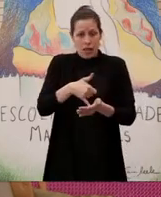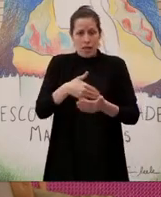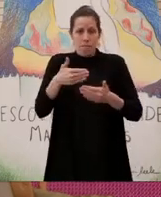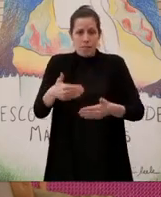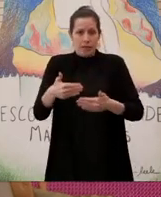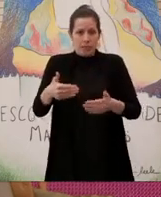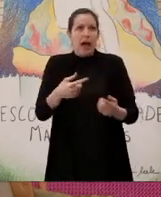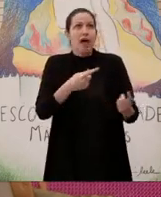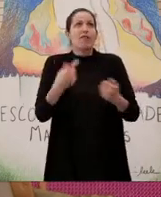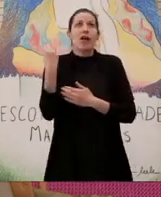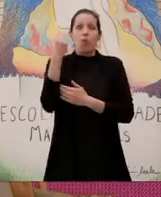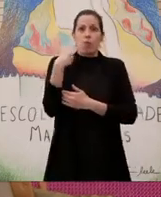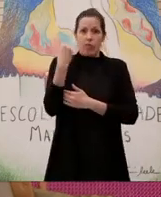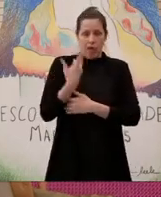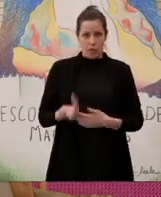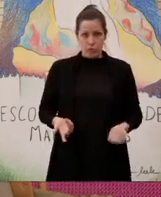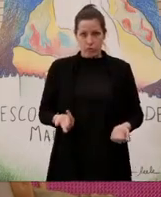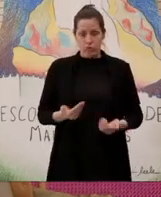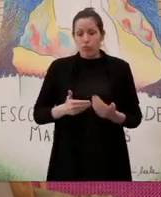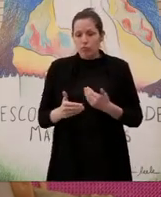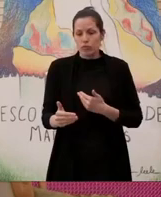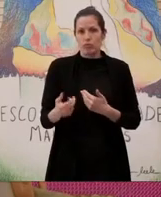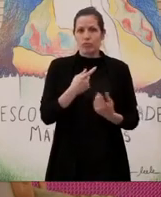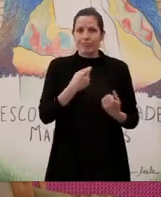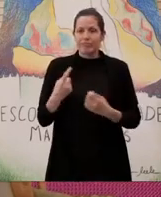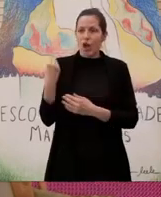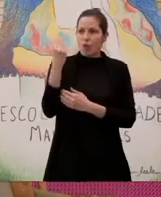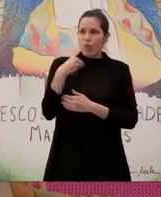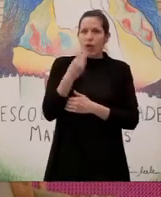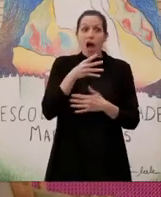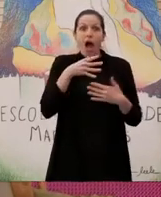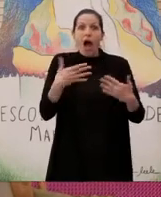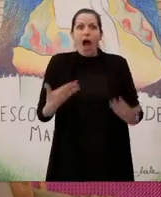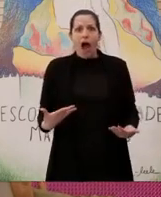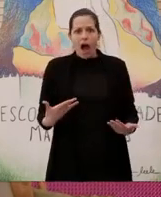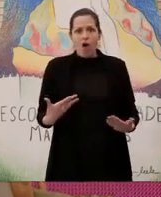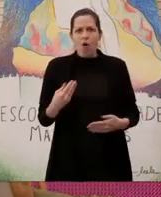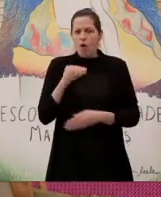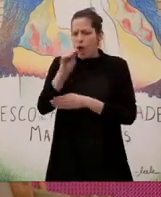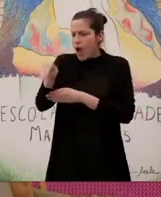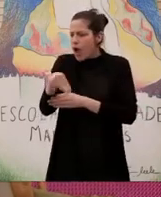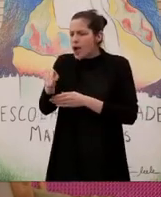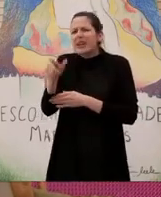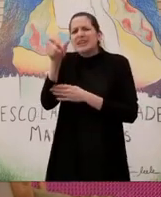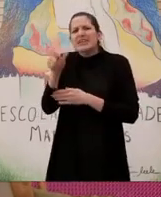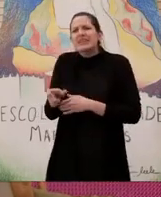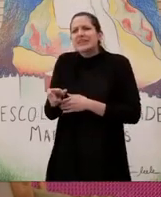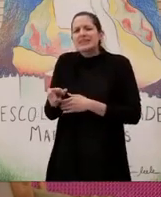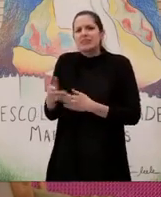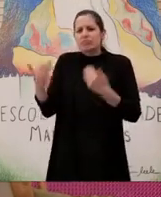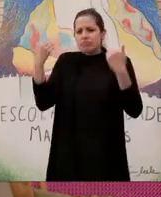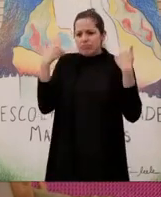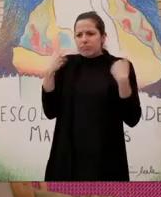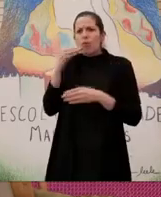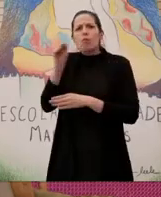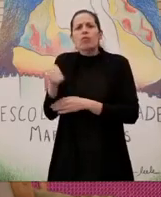quienes están en este momento elevando a cabo ese gran espacio de trabajo de sostenera vida y